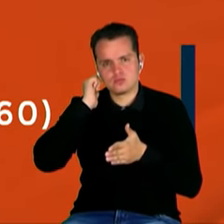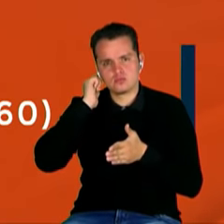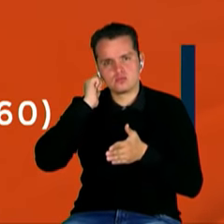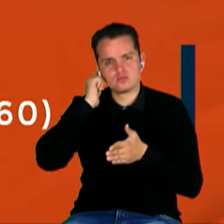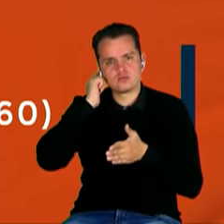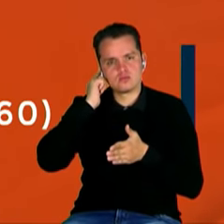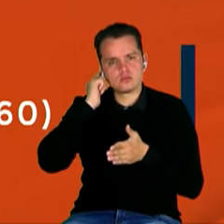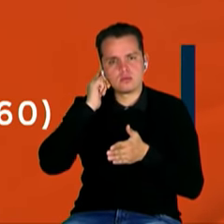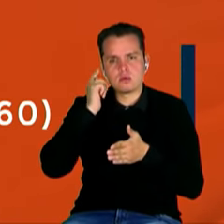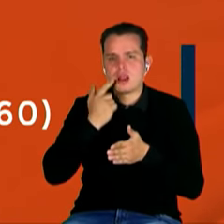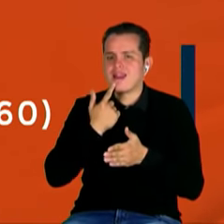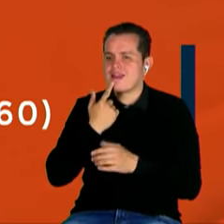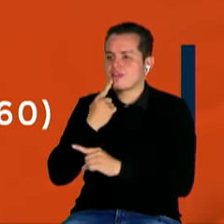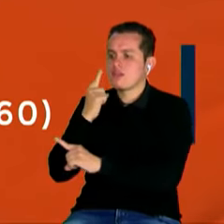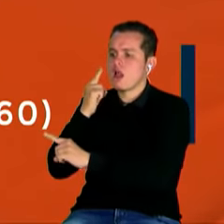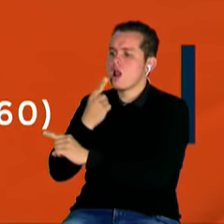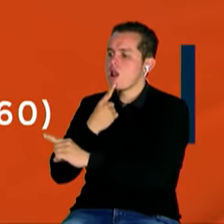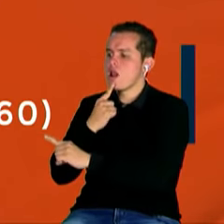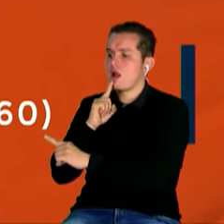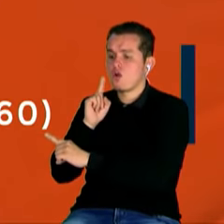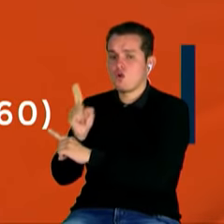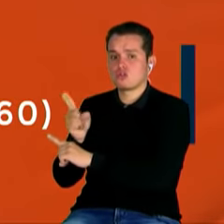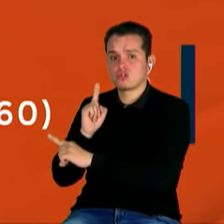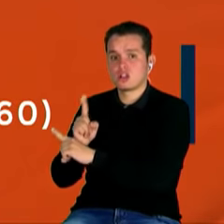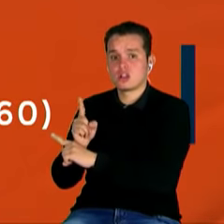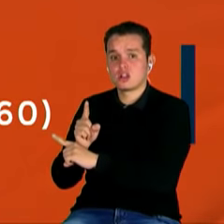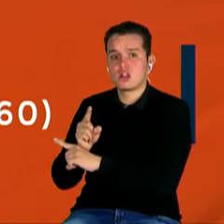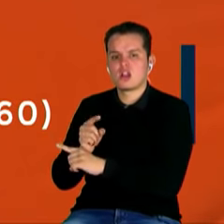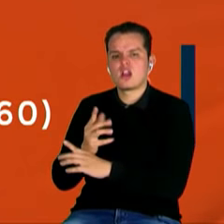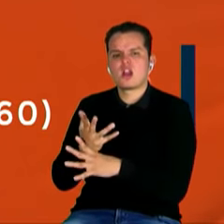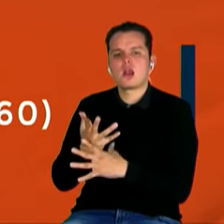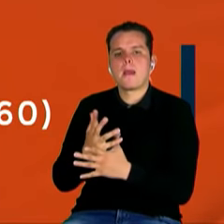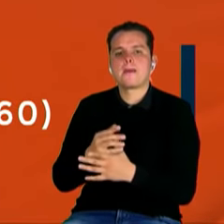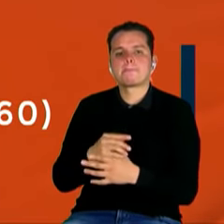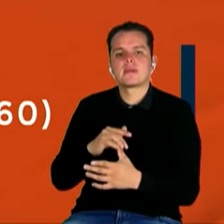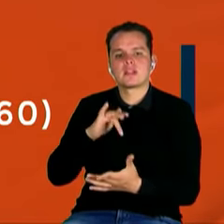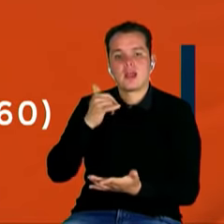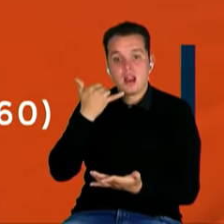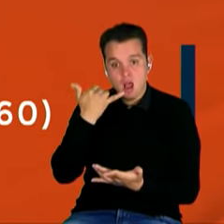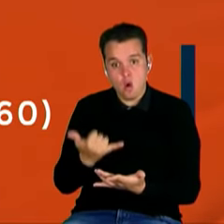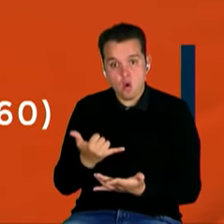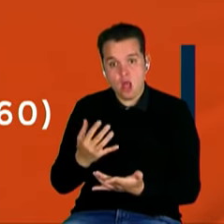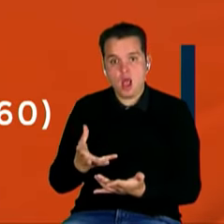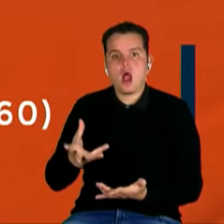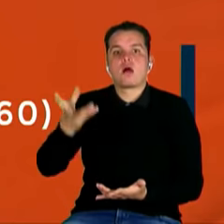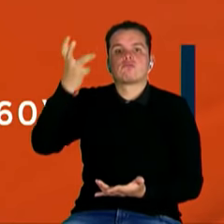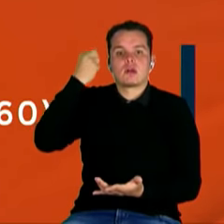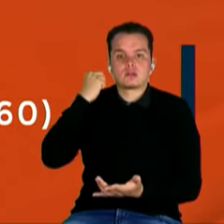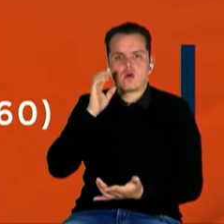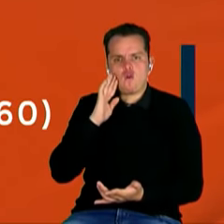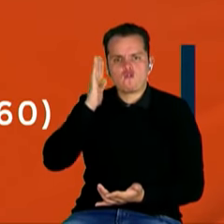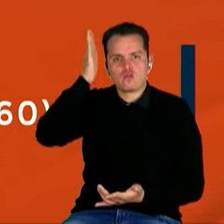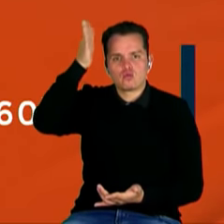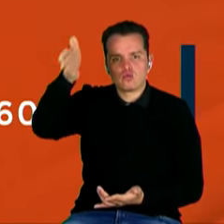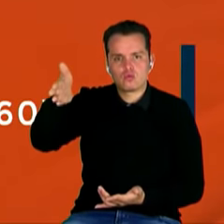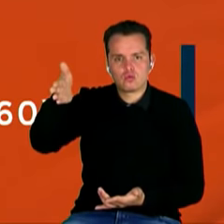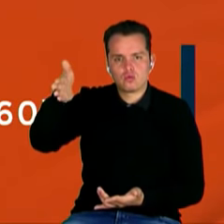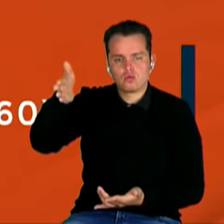La orden de Dios está en pasado, presente o futuro para Abraham.